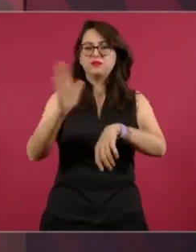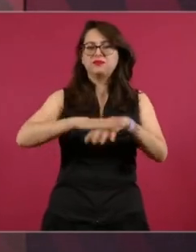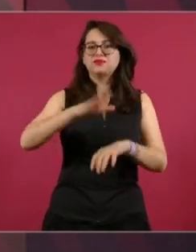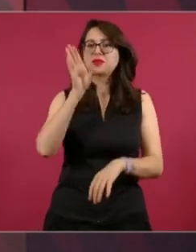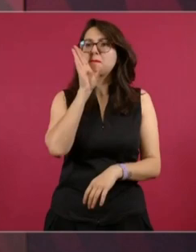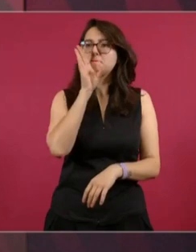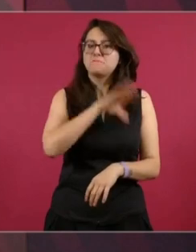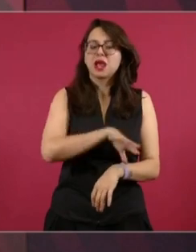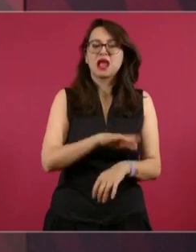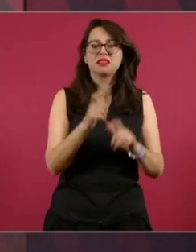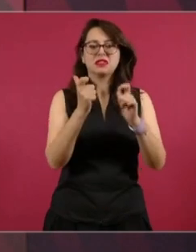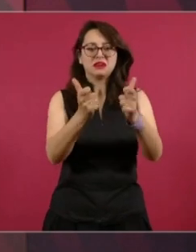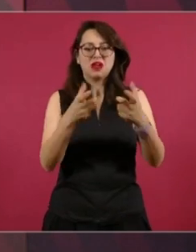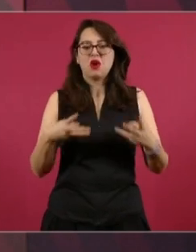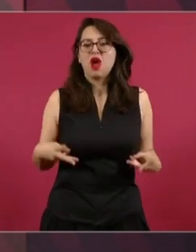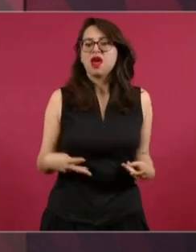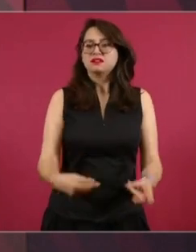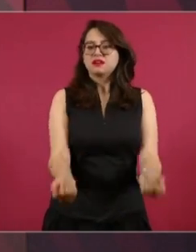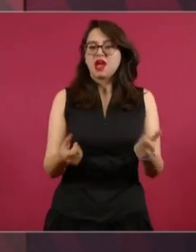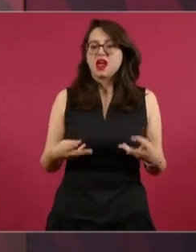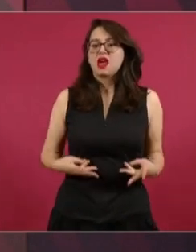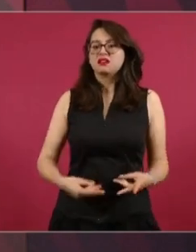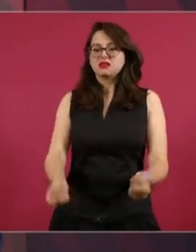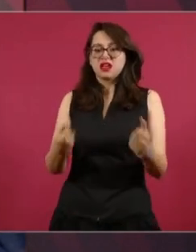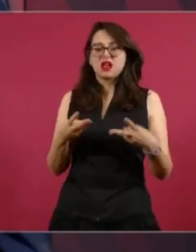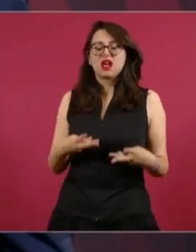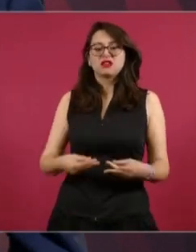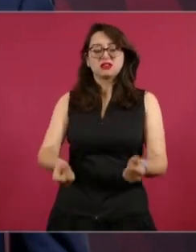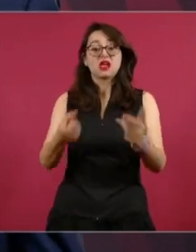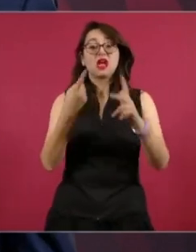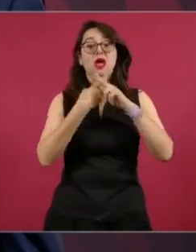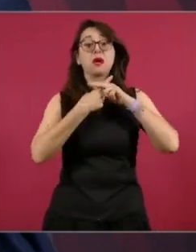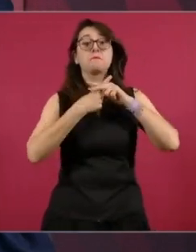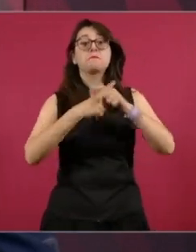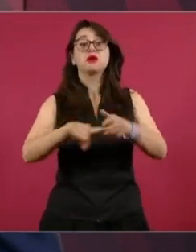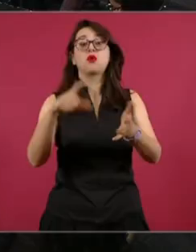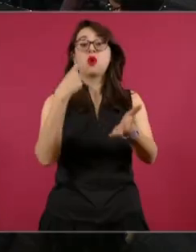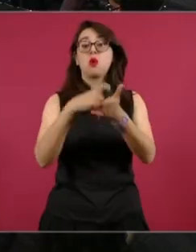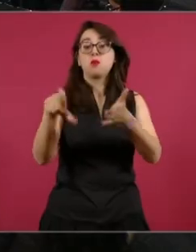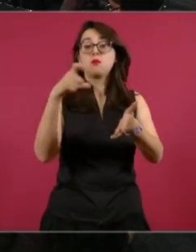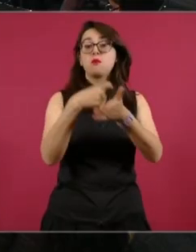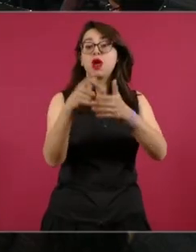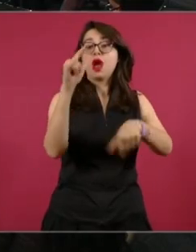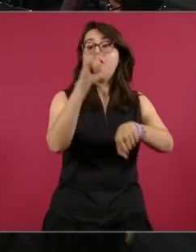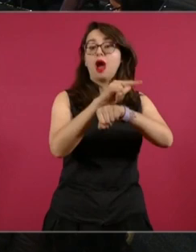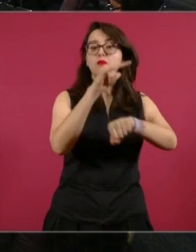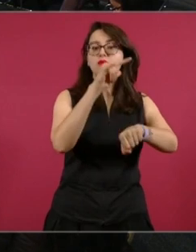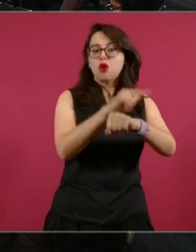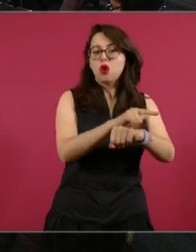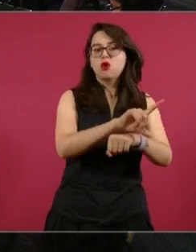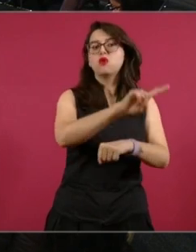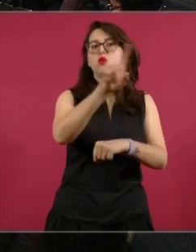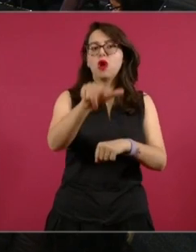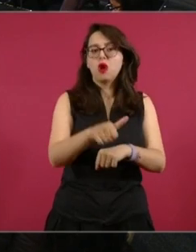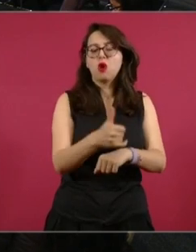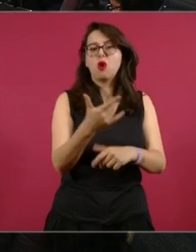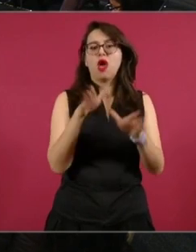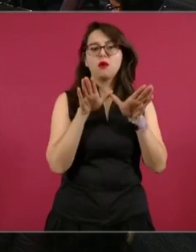de estos que llaman ejecutivos, se los prestaban a los políticos,